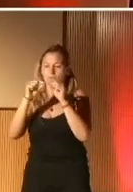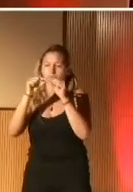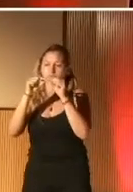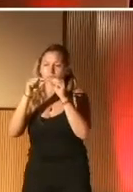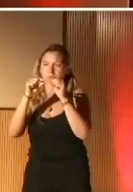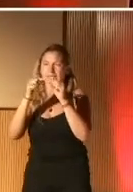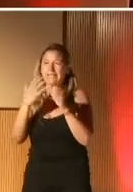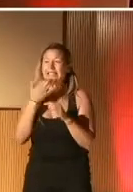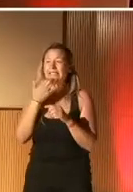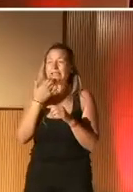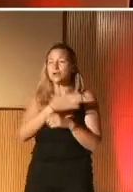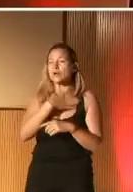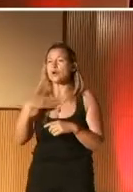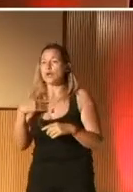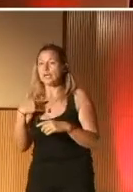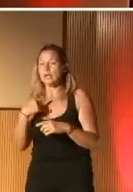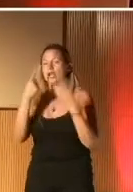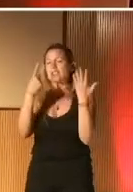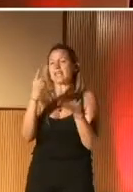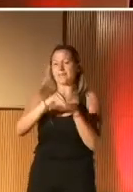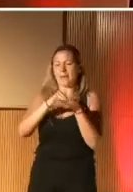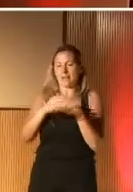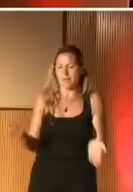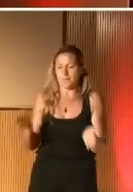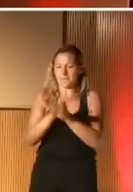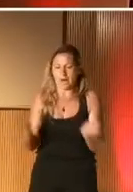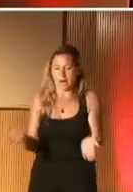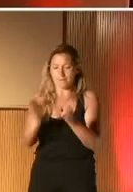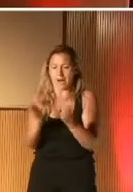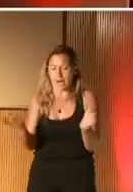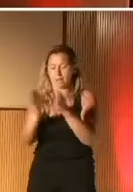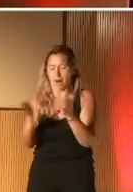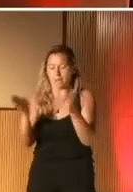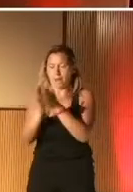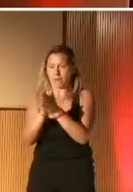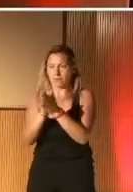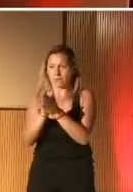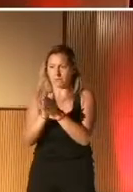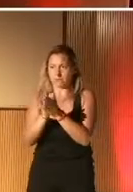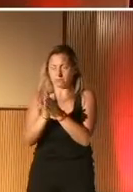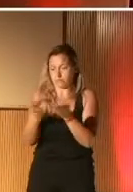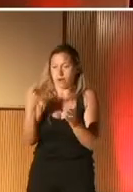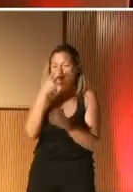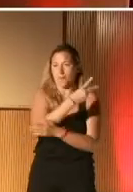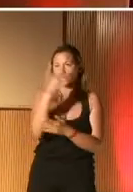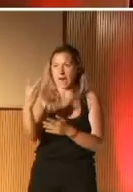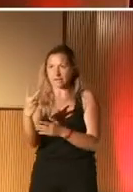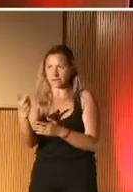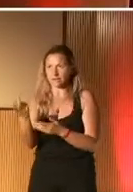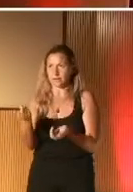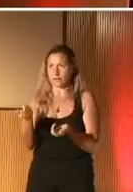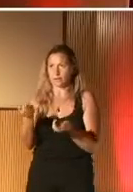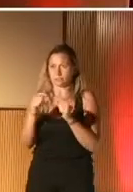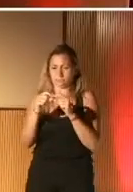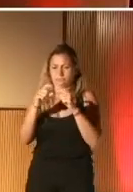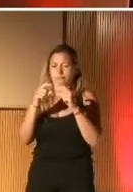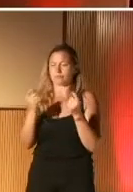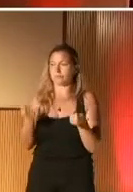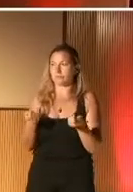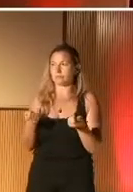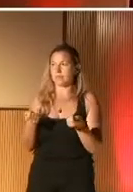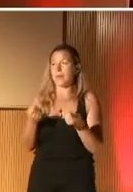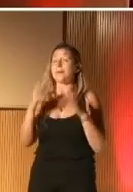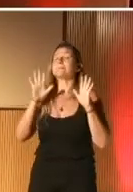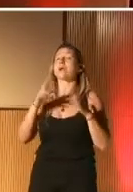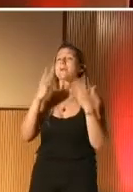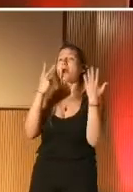veces, siempre en la misma dirección, necesitamos 22 centímetros. Un A4 por su lado largo eran 27, creo recordar. Para doblarlo 7